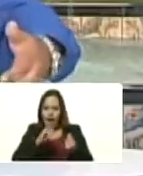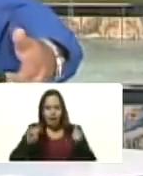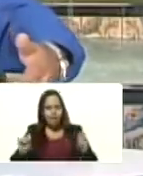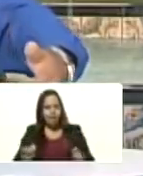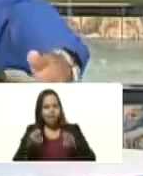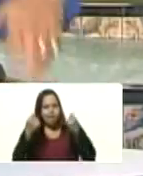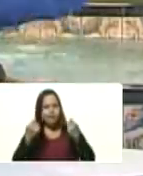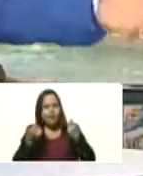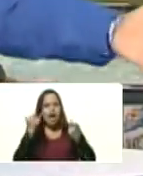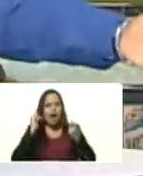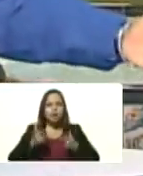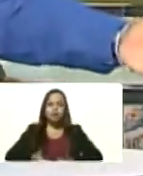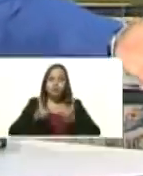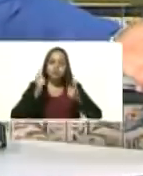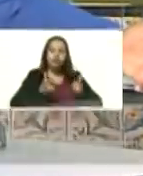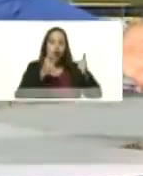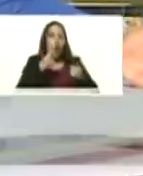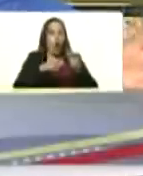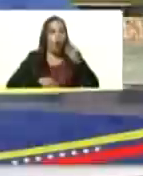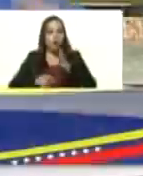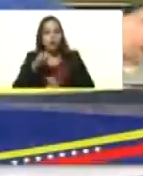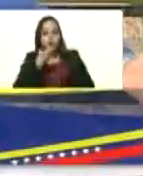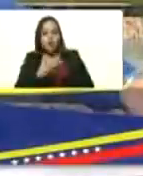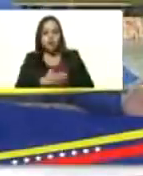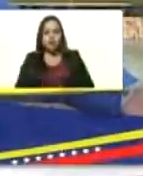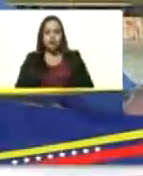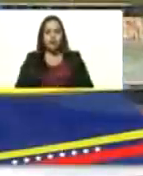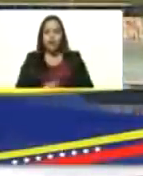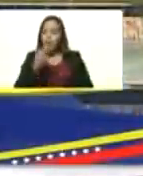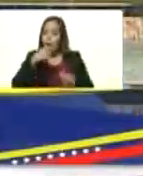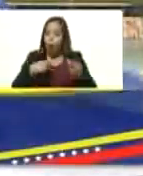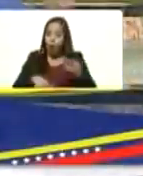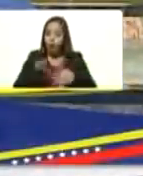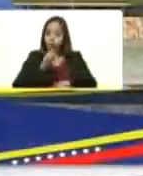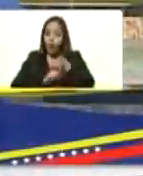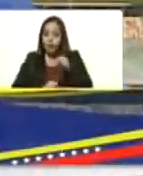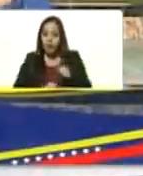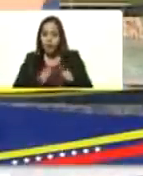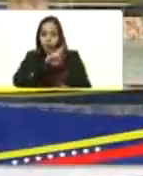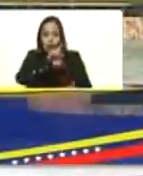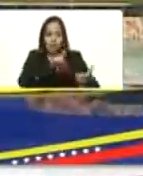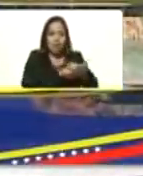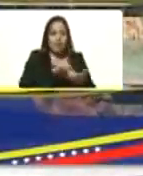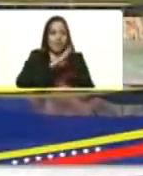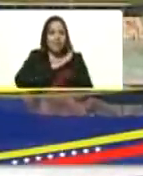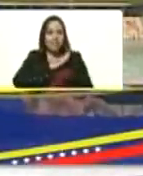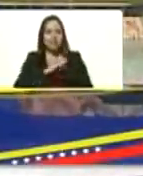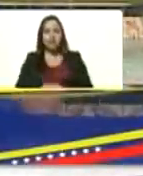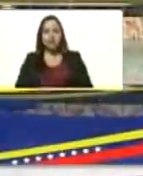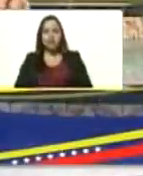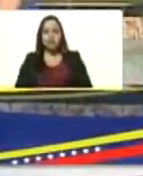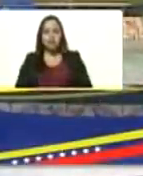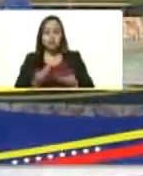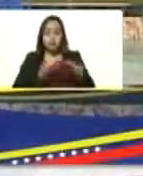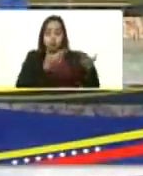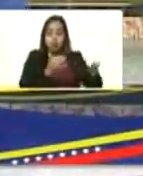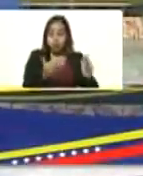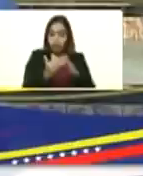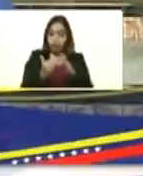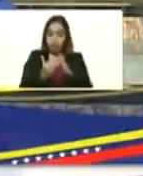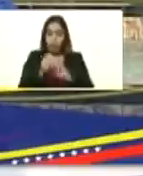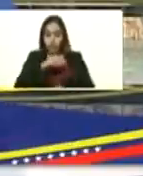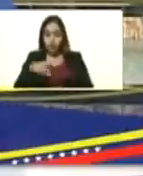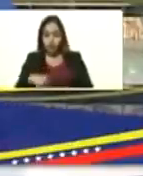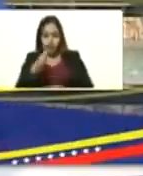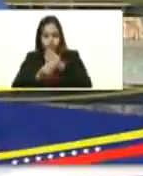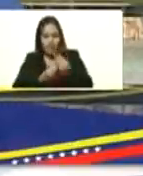accede a otros bienes a otros productos y complementa lo que tiene que complementar para su hogar hemos ido creando